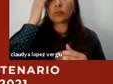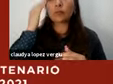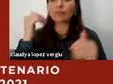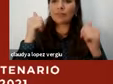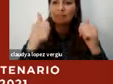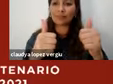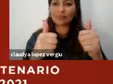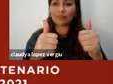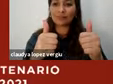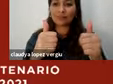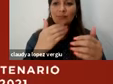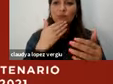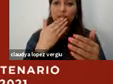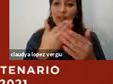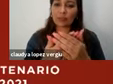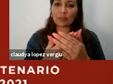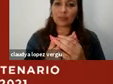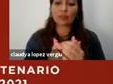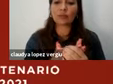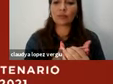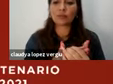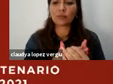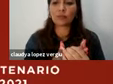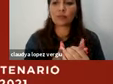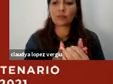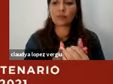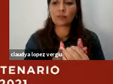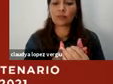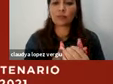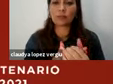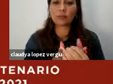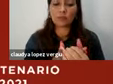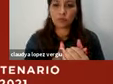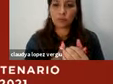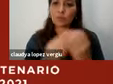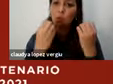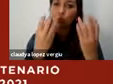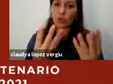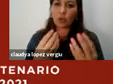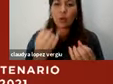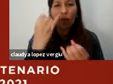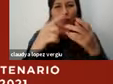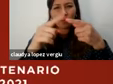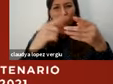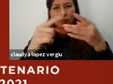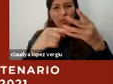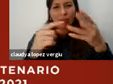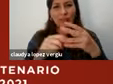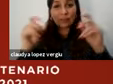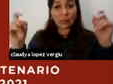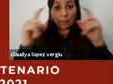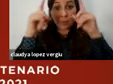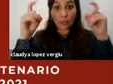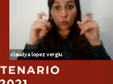Excelente. Muchísimas gracias, Melissa, también por tu respuesta. Bueno, hay varias preguntas que se están repitiendo, como que repitas,